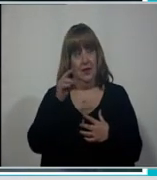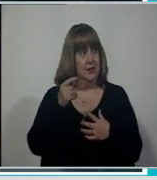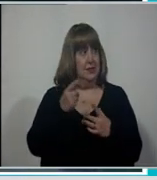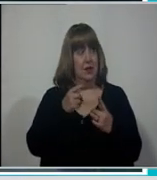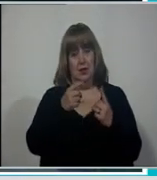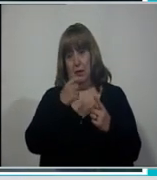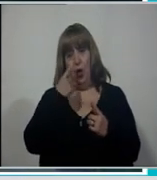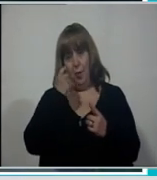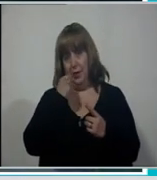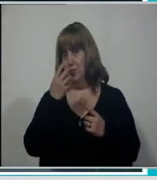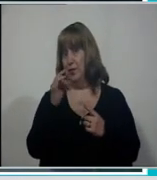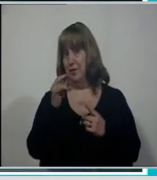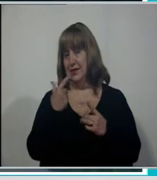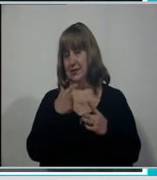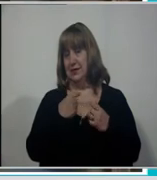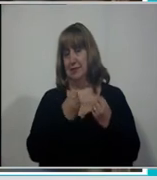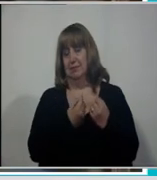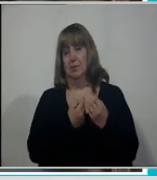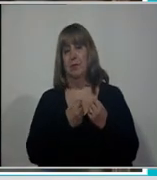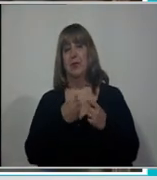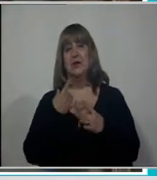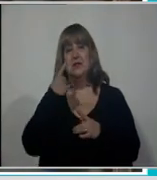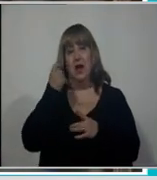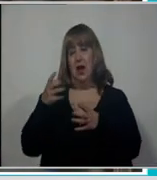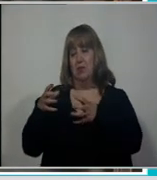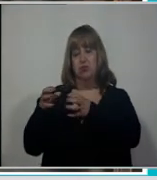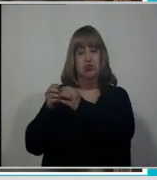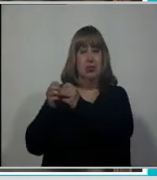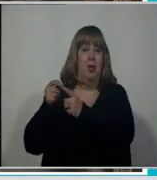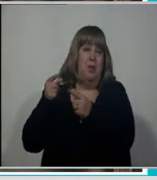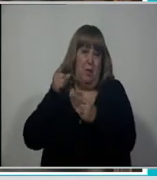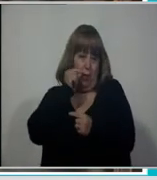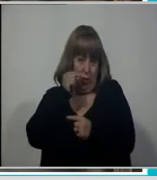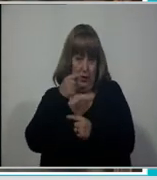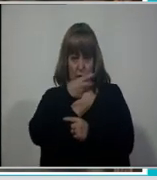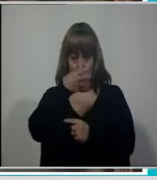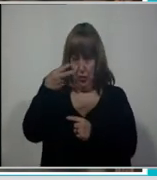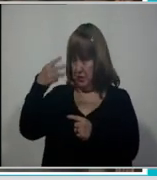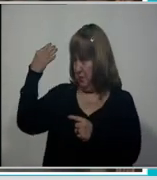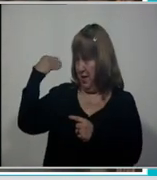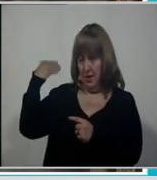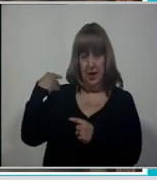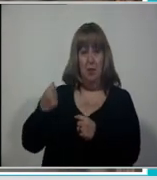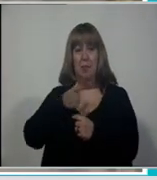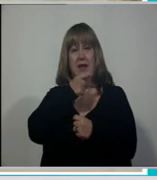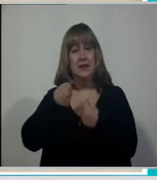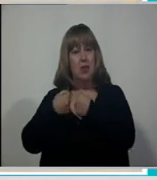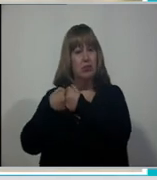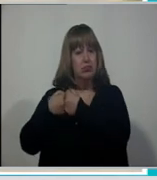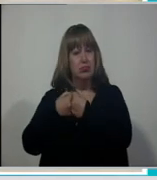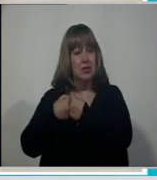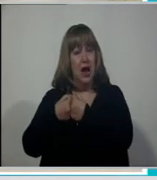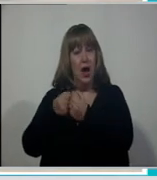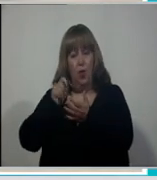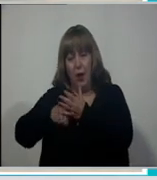barajando muchas posibilidades y hay muchas cuestiones políticas de por medio hace una semana o dos semanas atrás se habló de que había un acuerdo por la impunidad de salgado